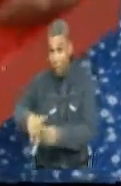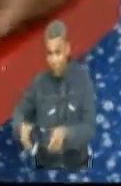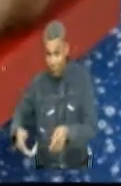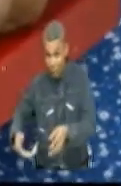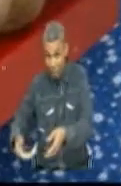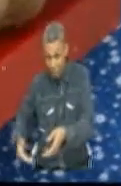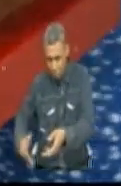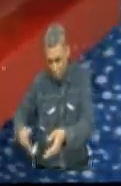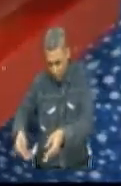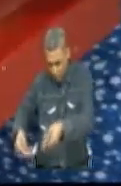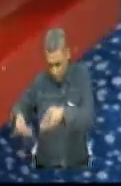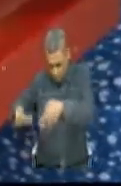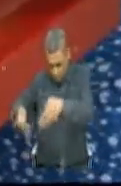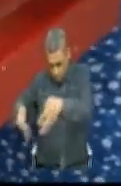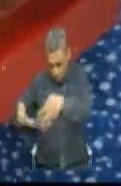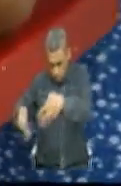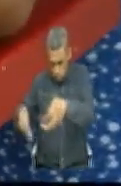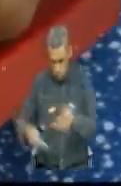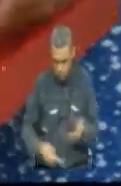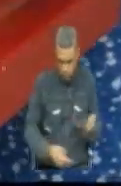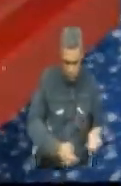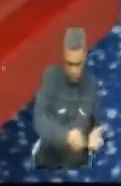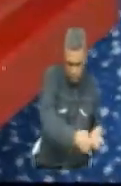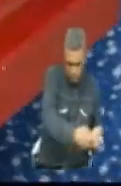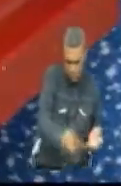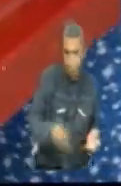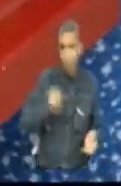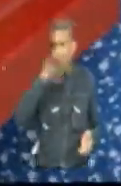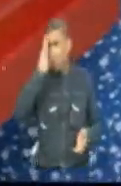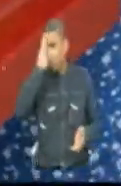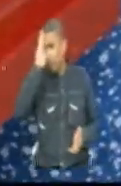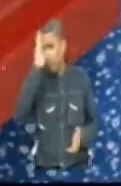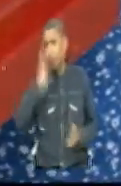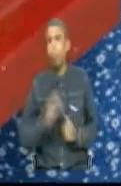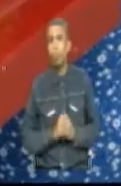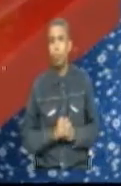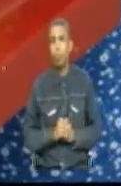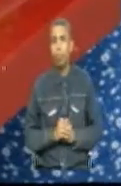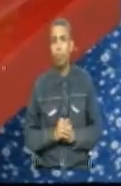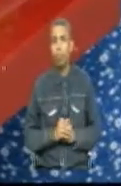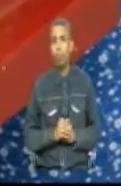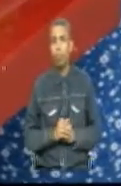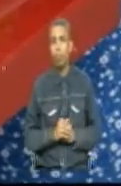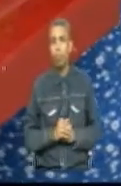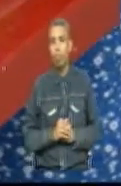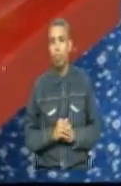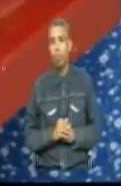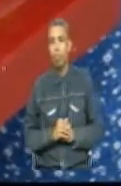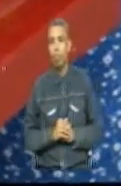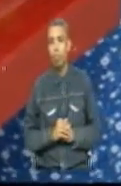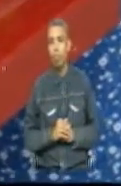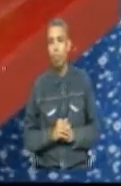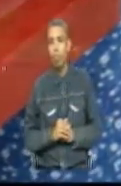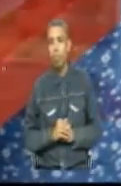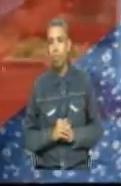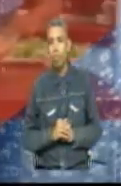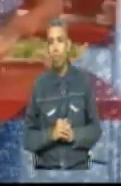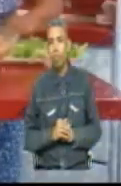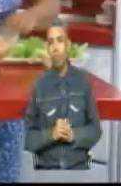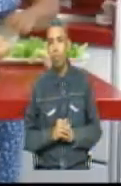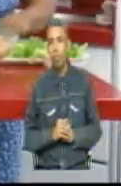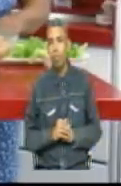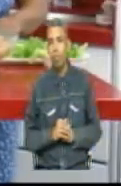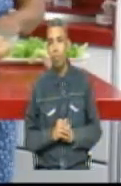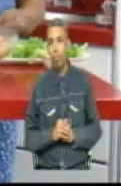pequeño molde al cielo con un tópico para acá importantísimo me encanta lo que acaba de hacer para cristina porque porque esto es algo que